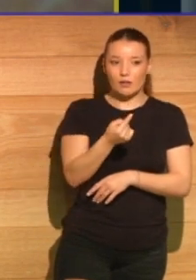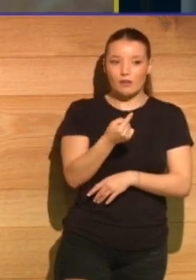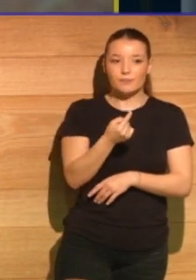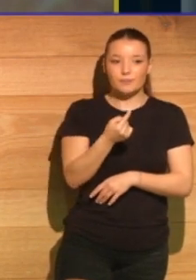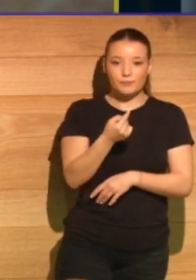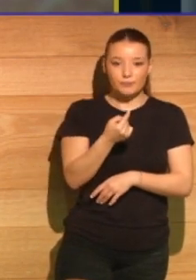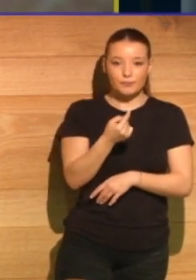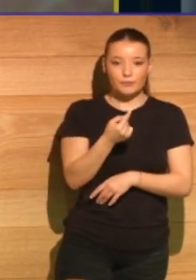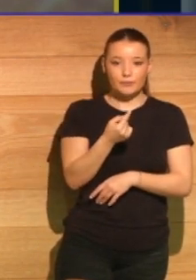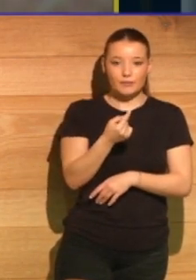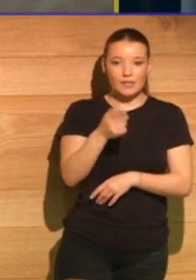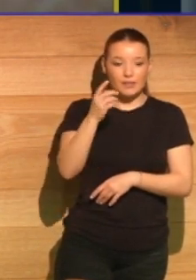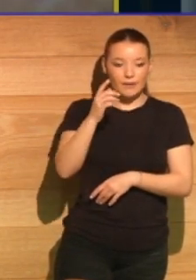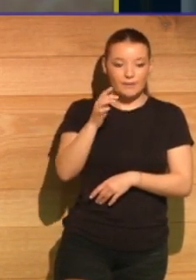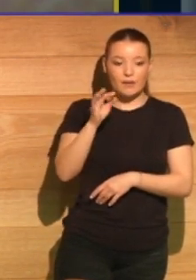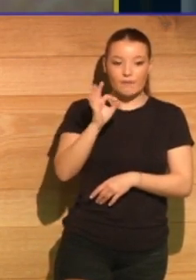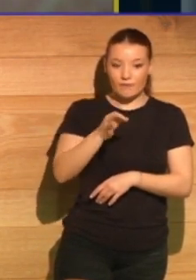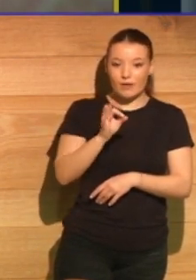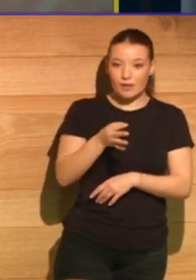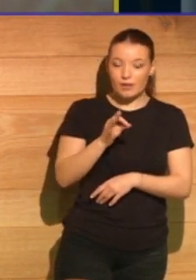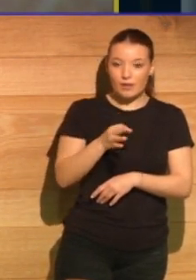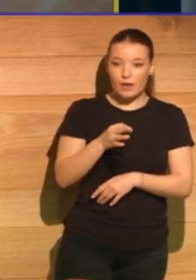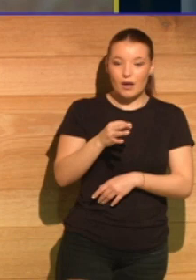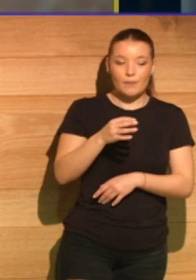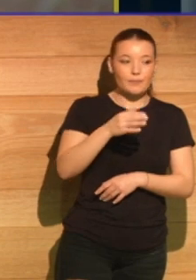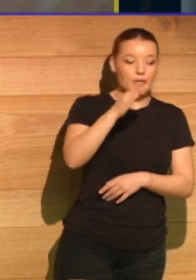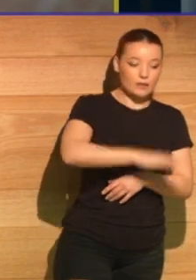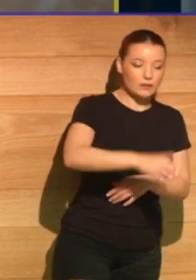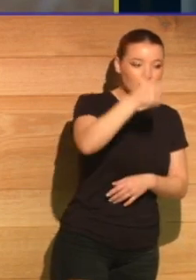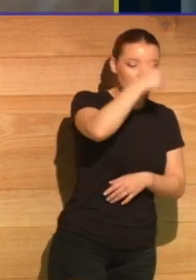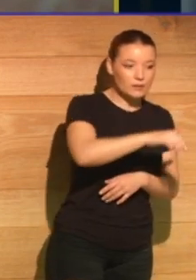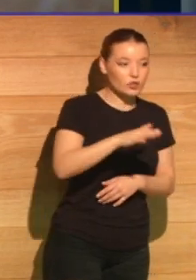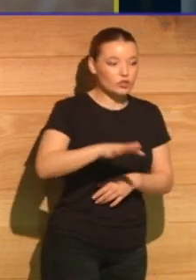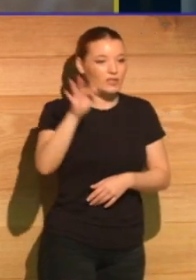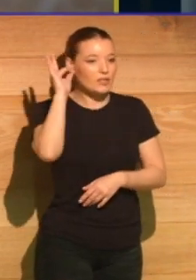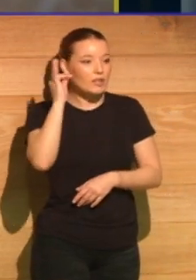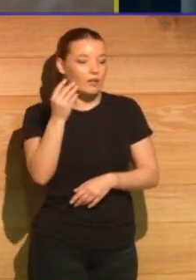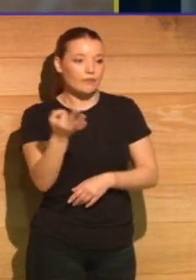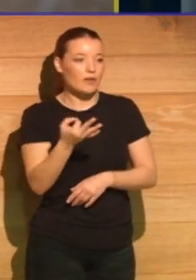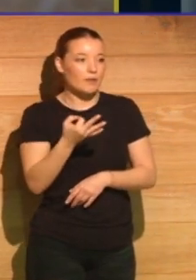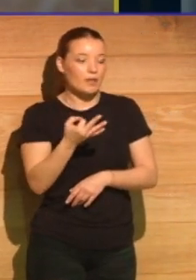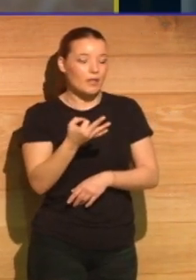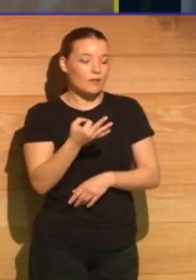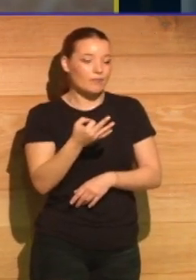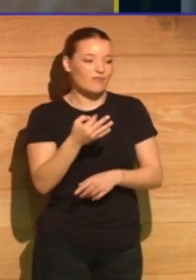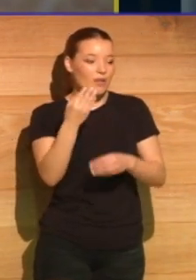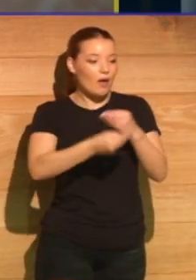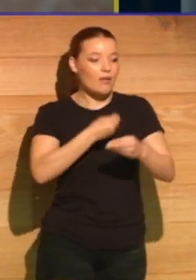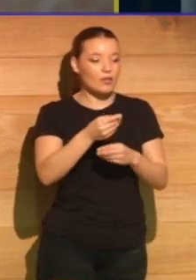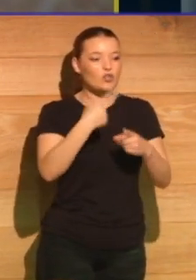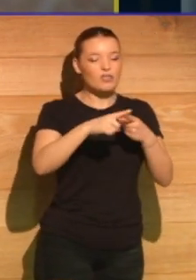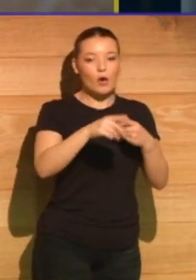que hay que decirles a las niñas y a los niños que sigan lo que les gusta. Pero